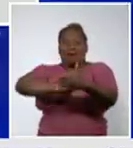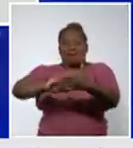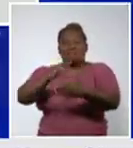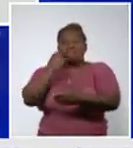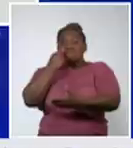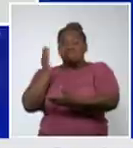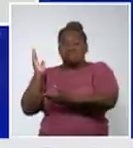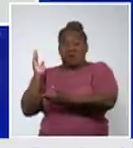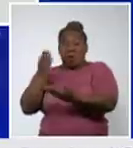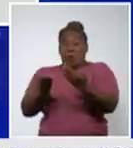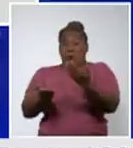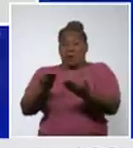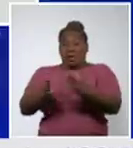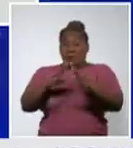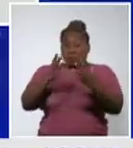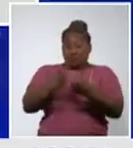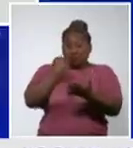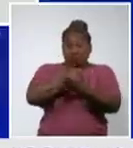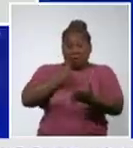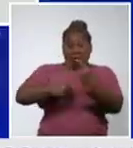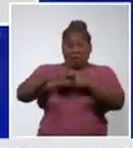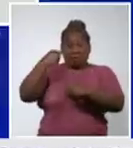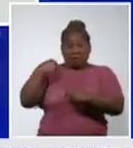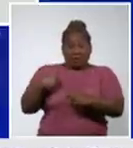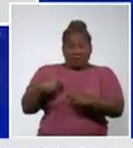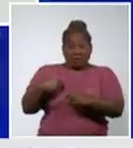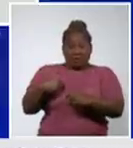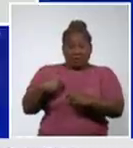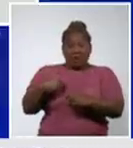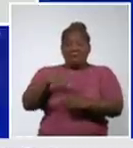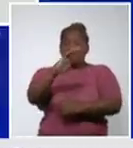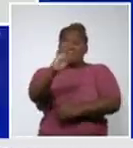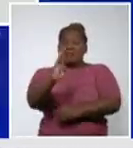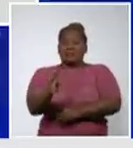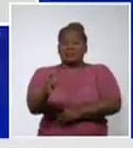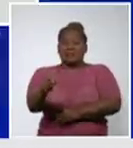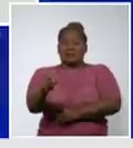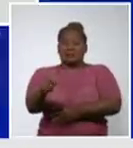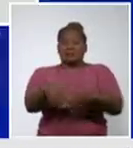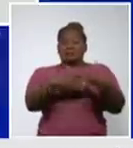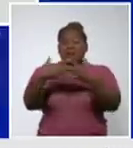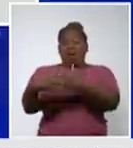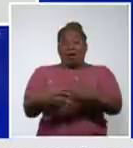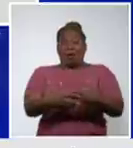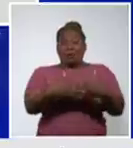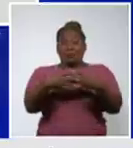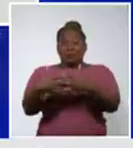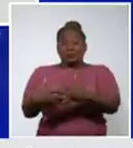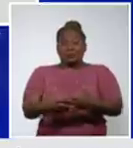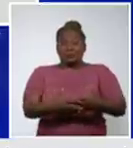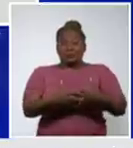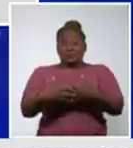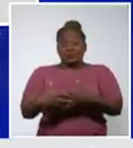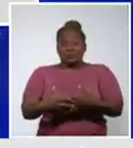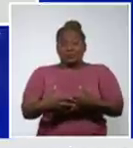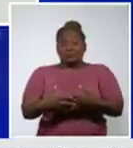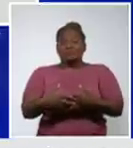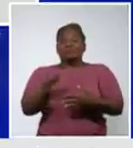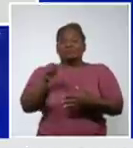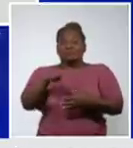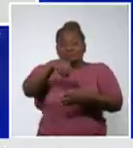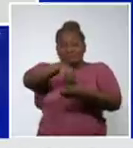casos confirmados ayer en el mundo, Brasil y Estados Unidos, Norteamérica, que están en nuestra